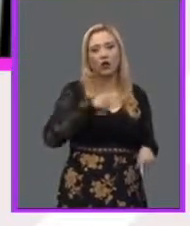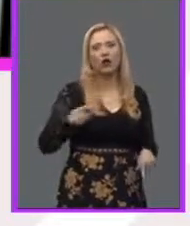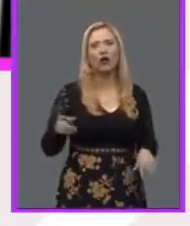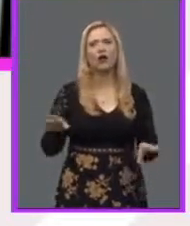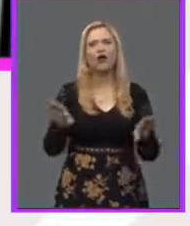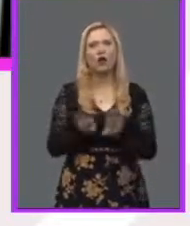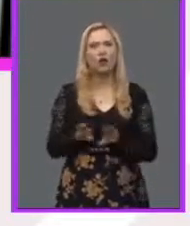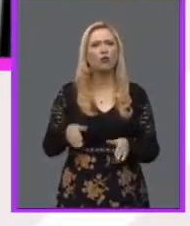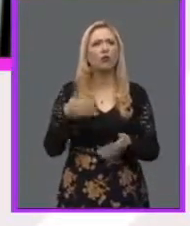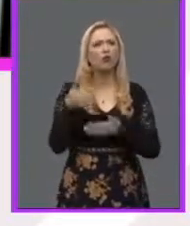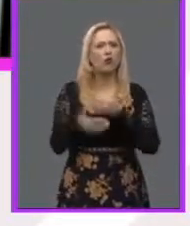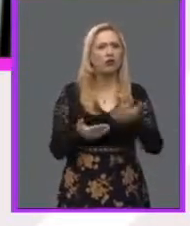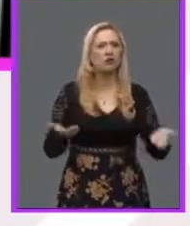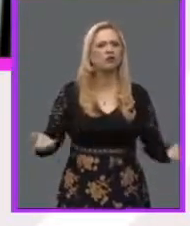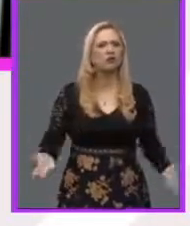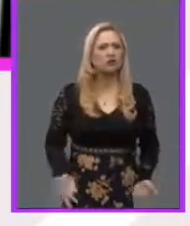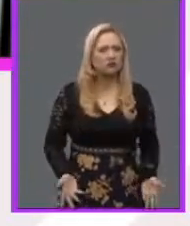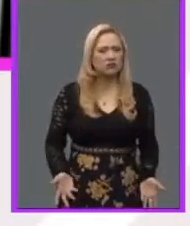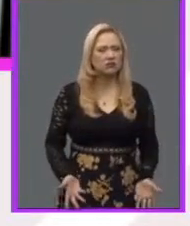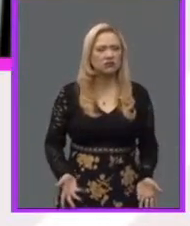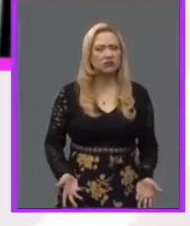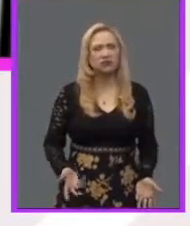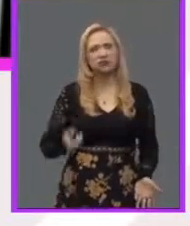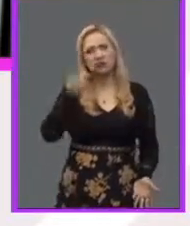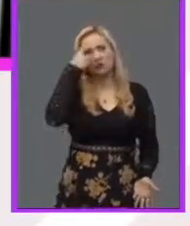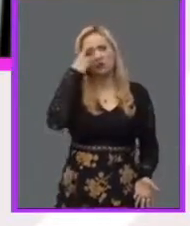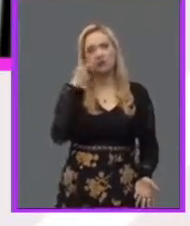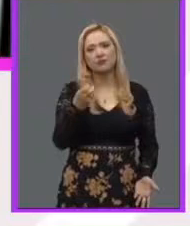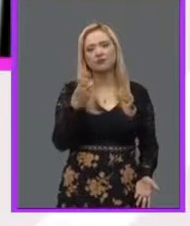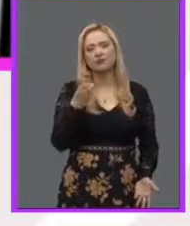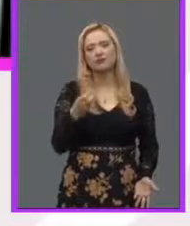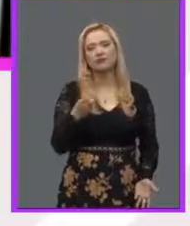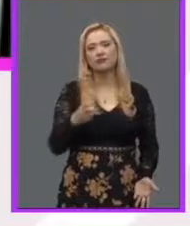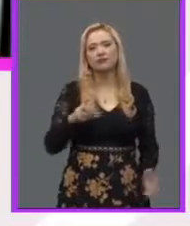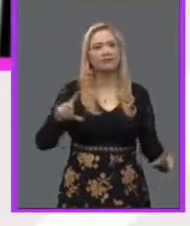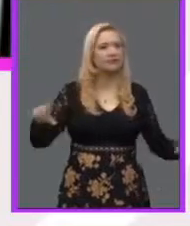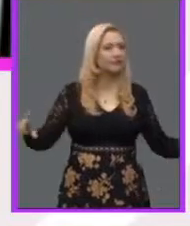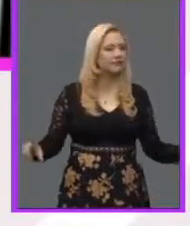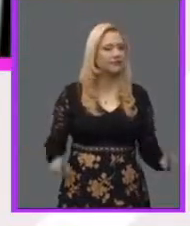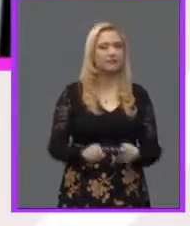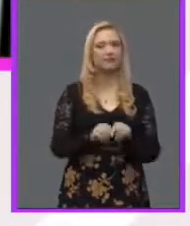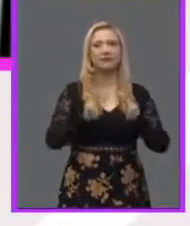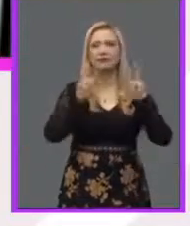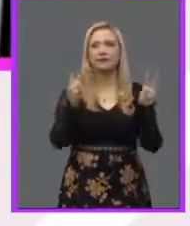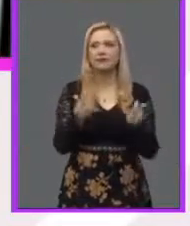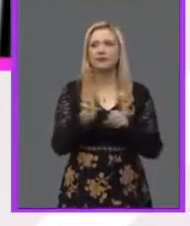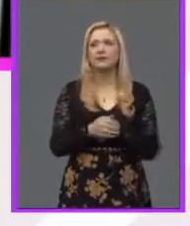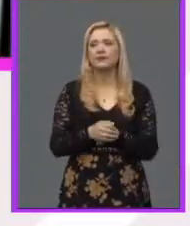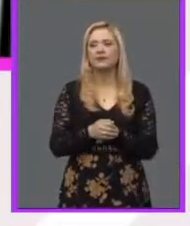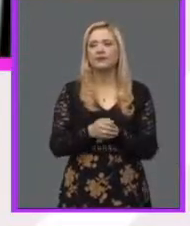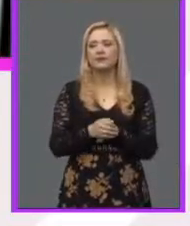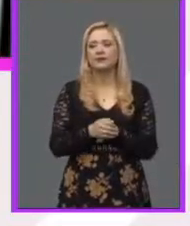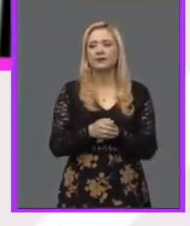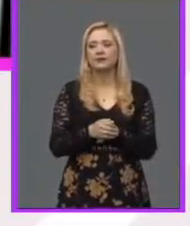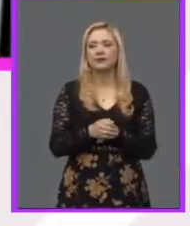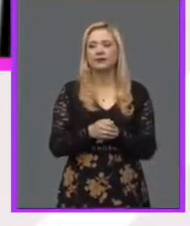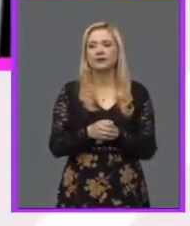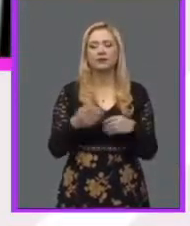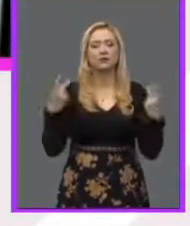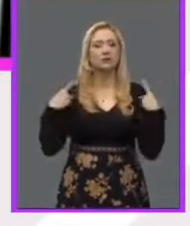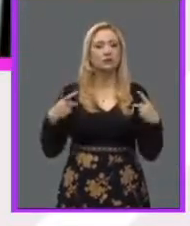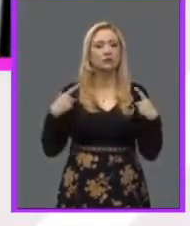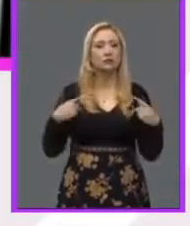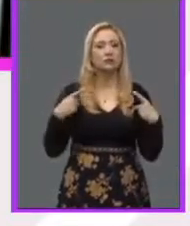¿Y esto qué impactos tiene ya para redondear el programa, Carla, con los temas relacionados con desplazamiento